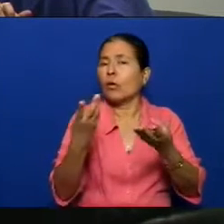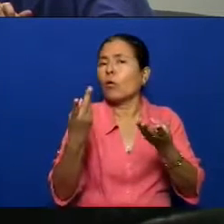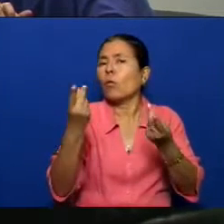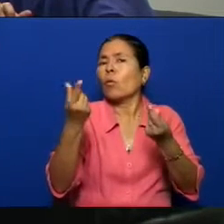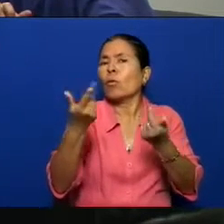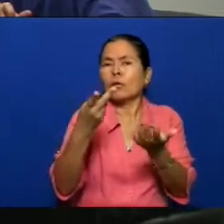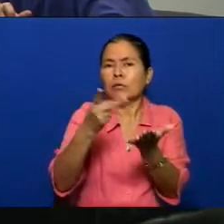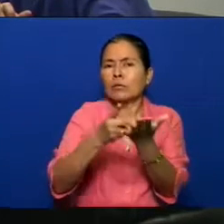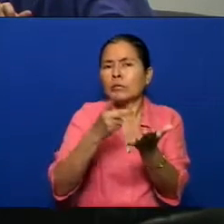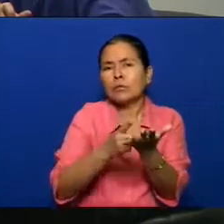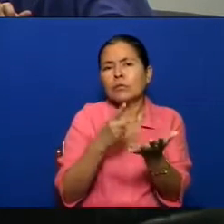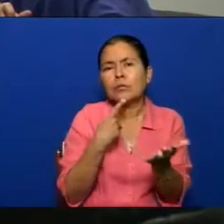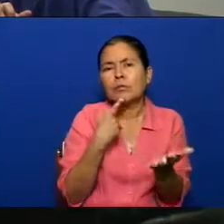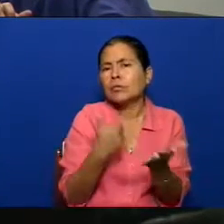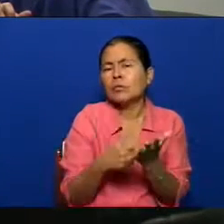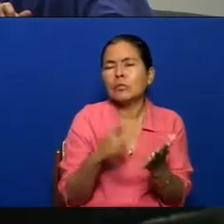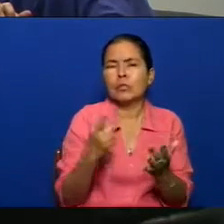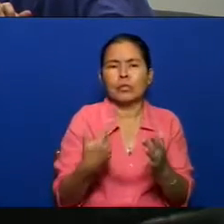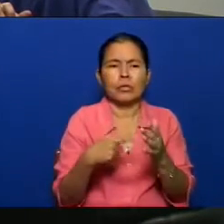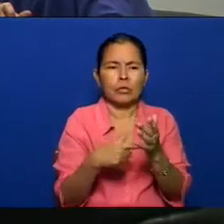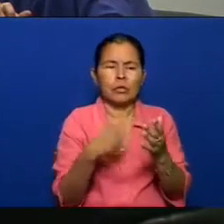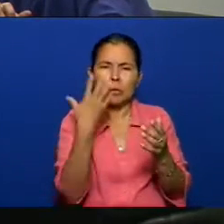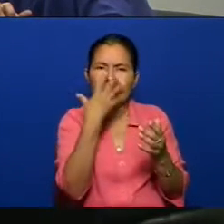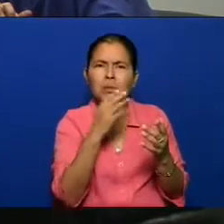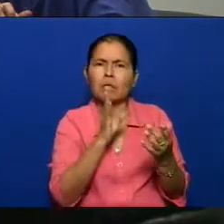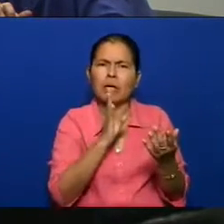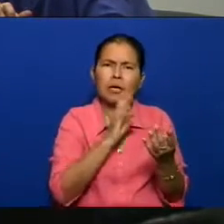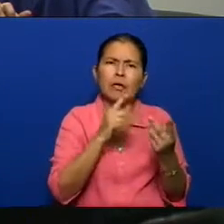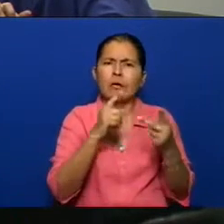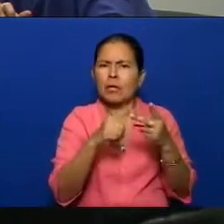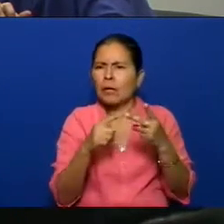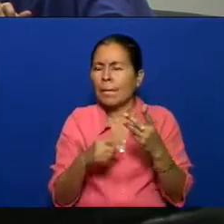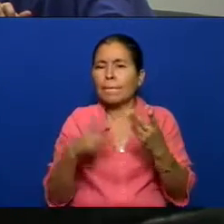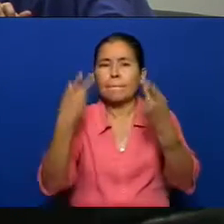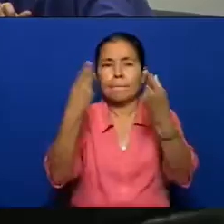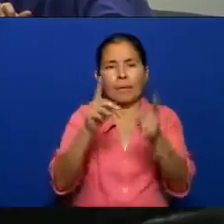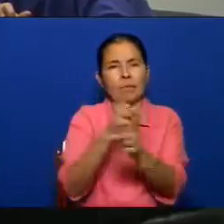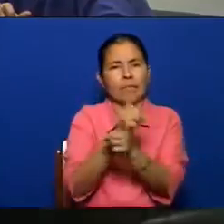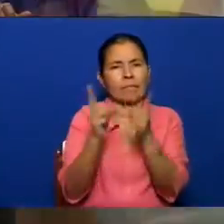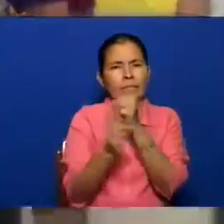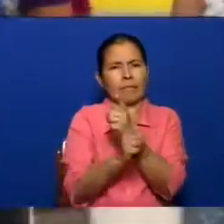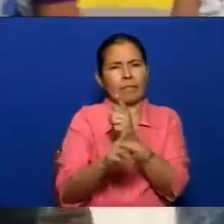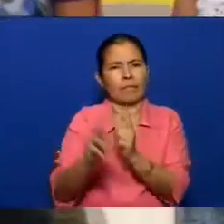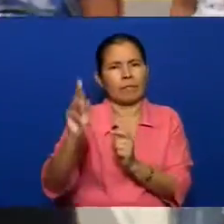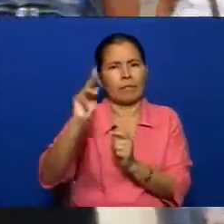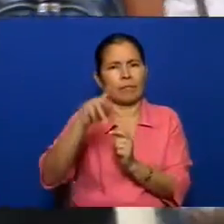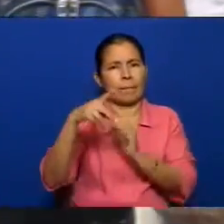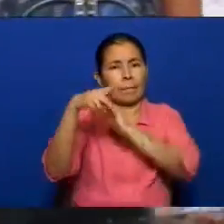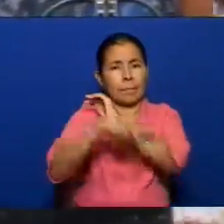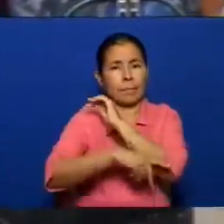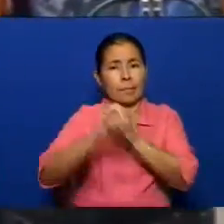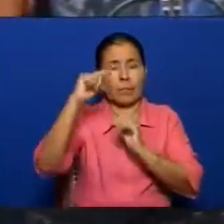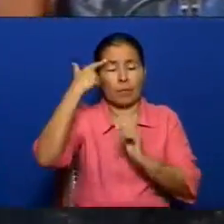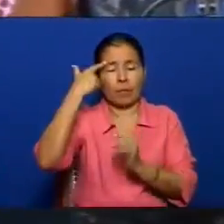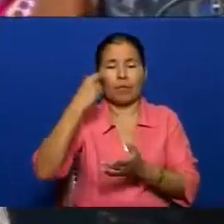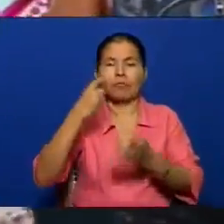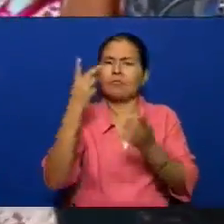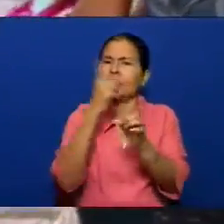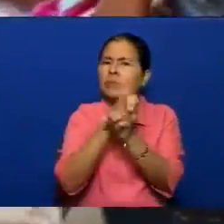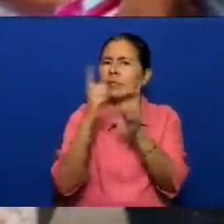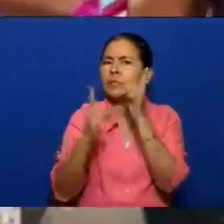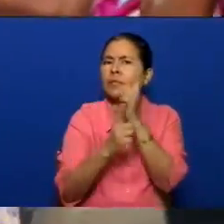el discurso es uno, pero si no hay fondos y si no le asignas presupuesto, queda como un discurso. Entonces el mundo se da cuenta que